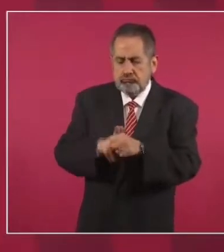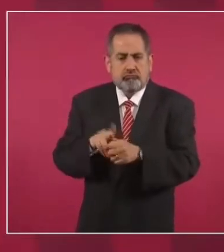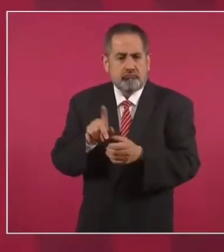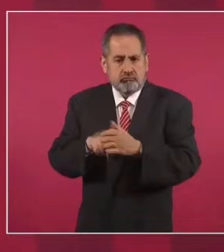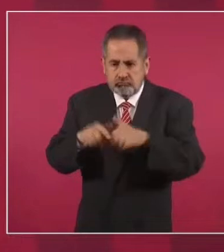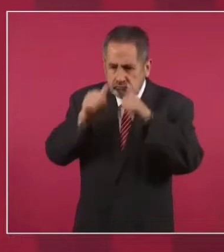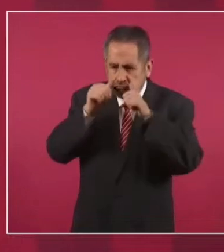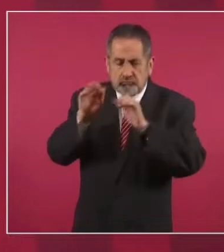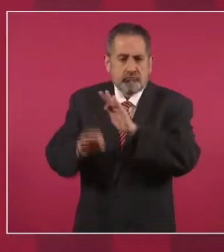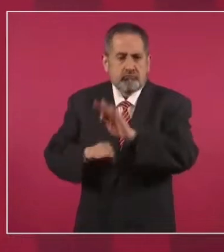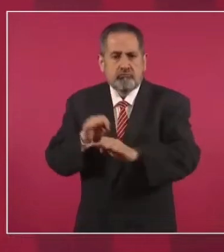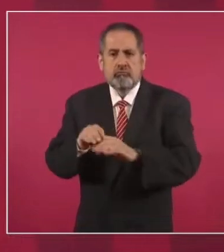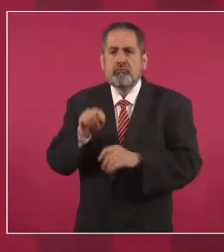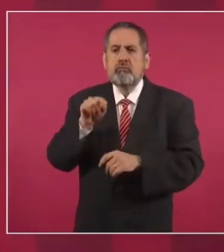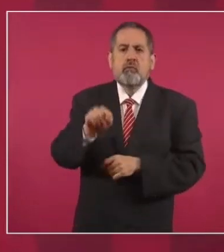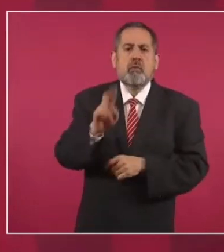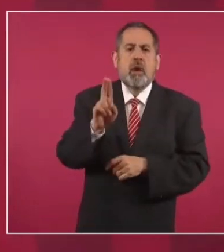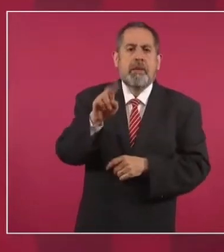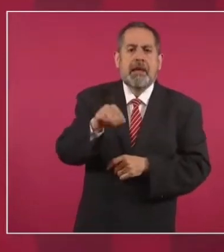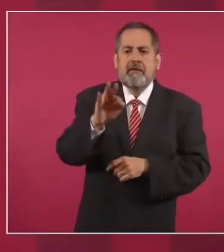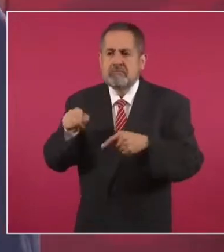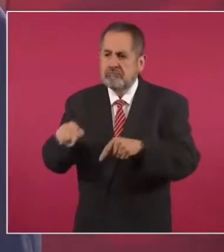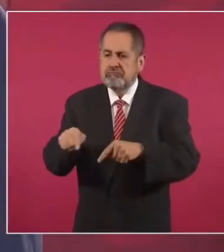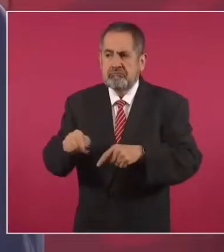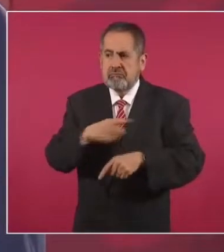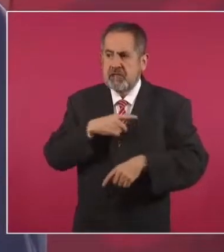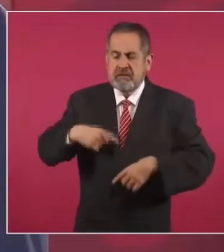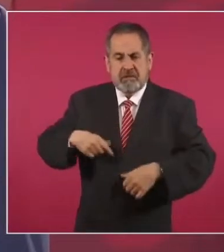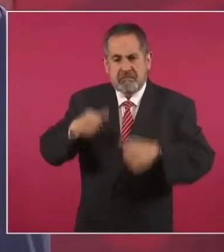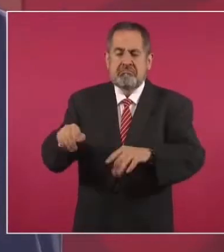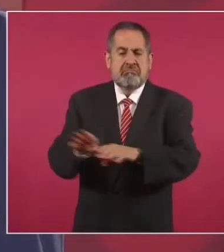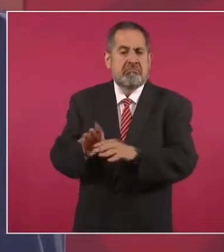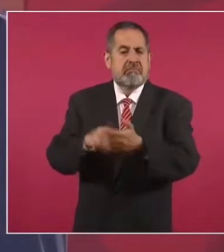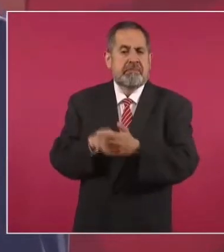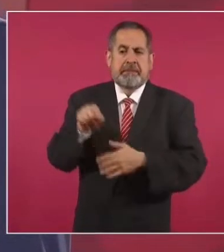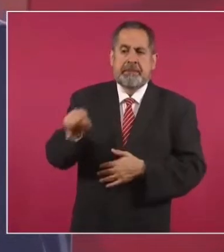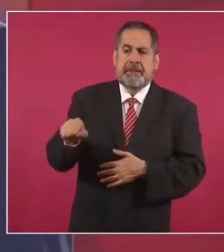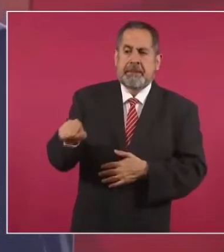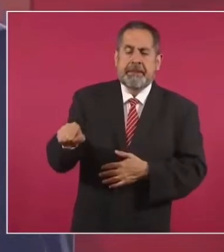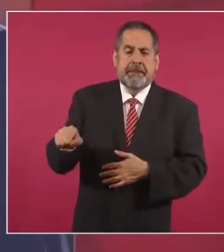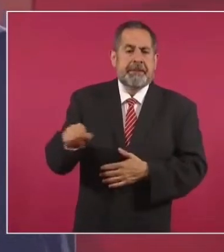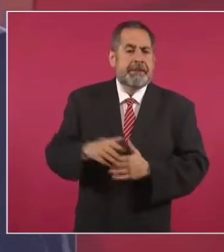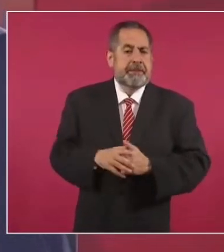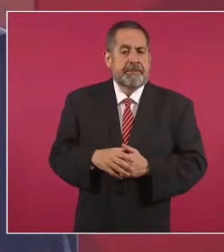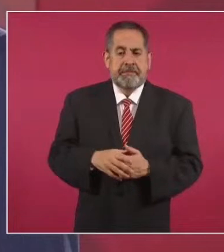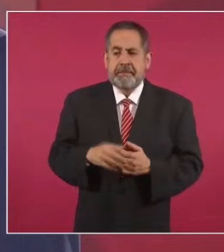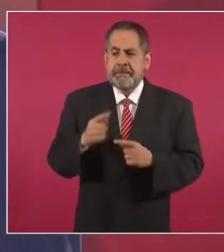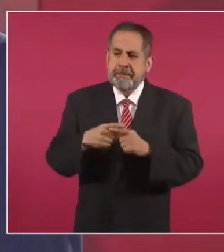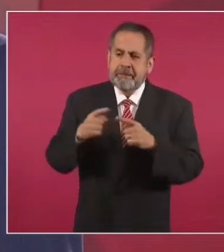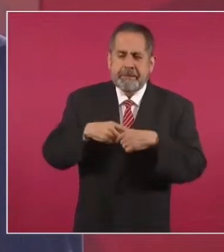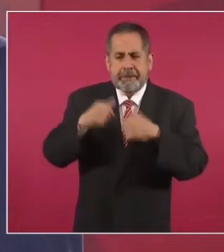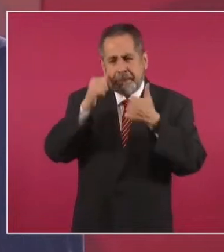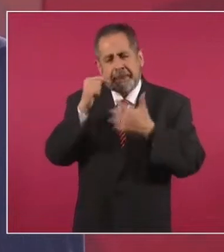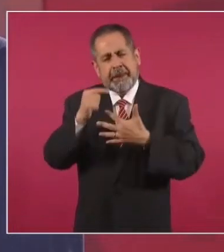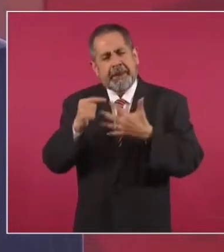salud, en una unidad médica, en un hospital, pueda recibir todas las